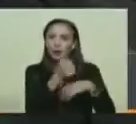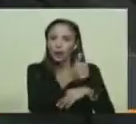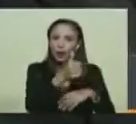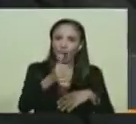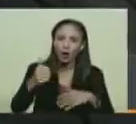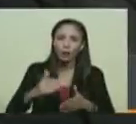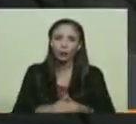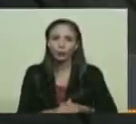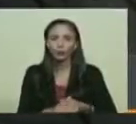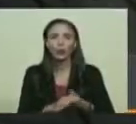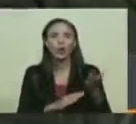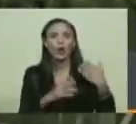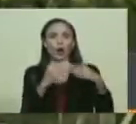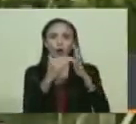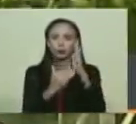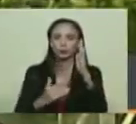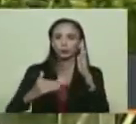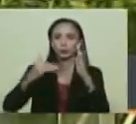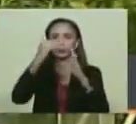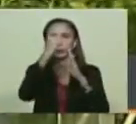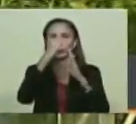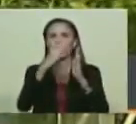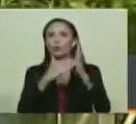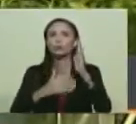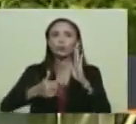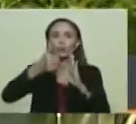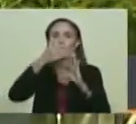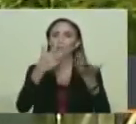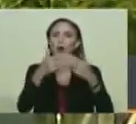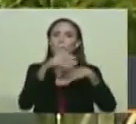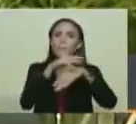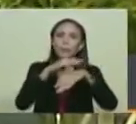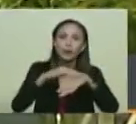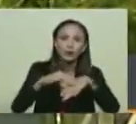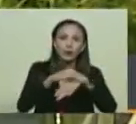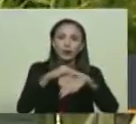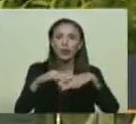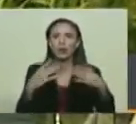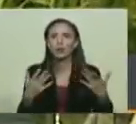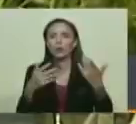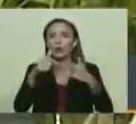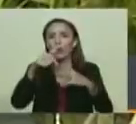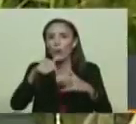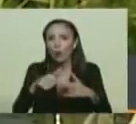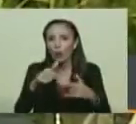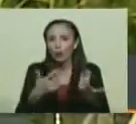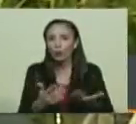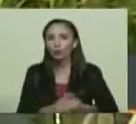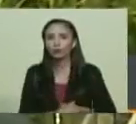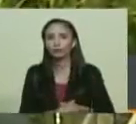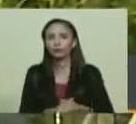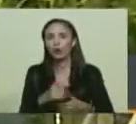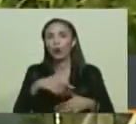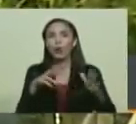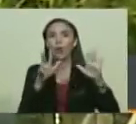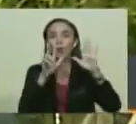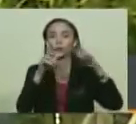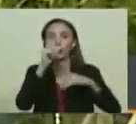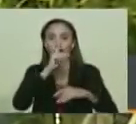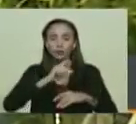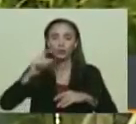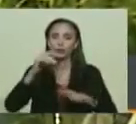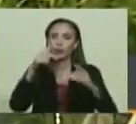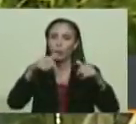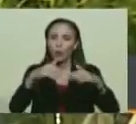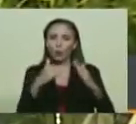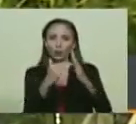corresponderse a un rango superior. Creamos una comisión ministerial y hoy, en este octavo aniversario, estamos